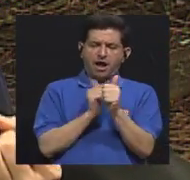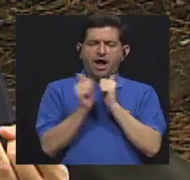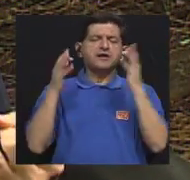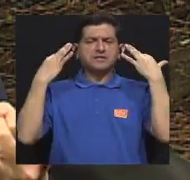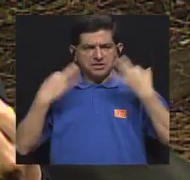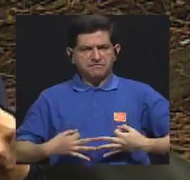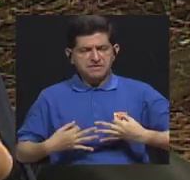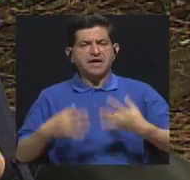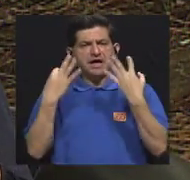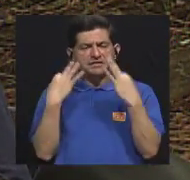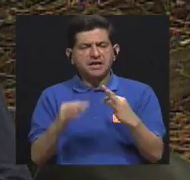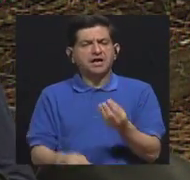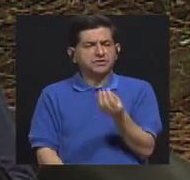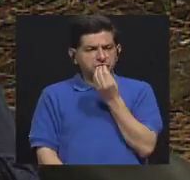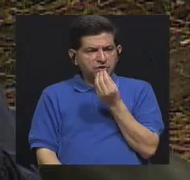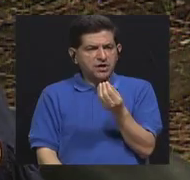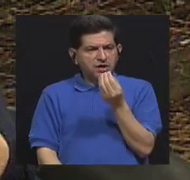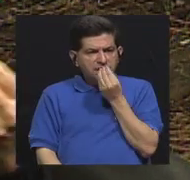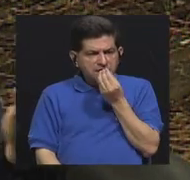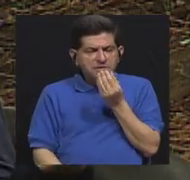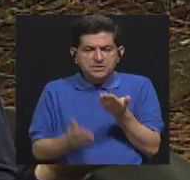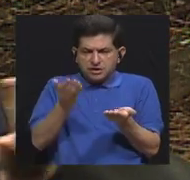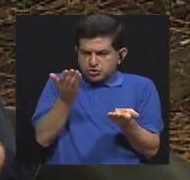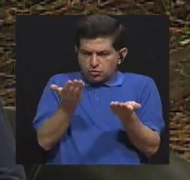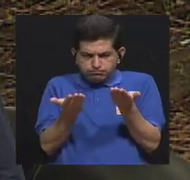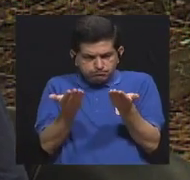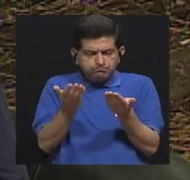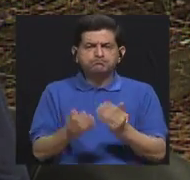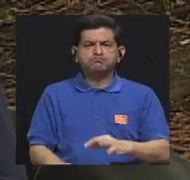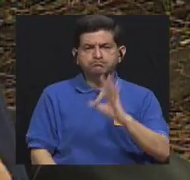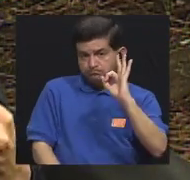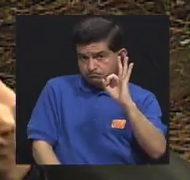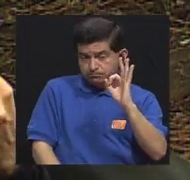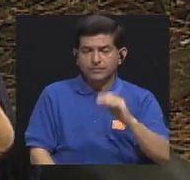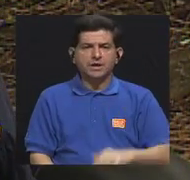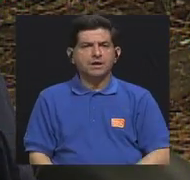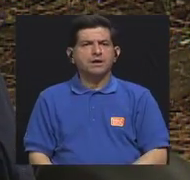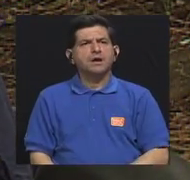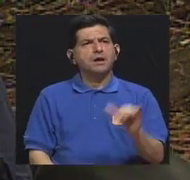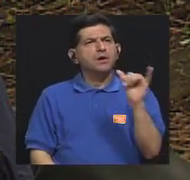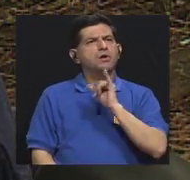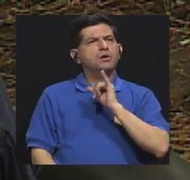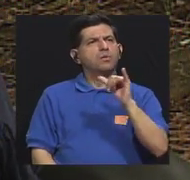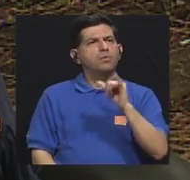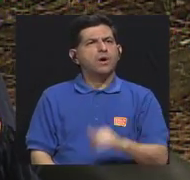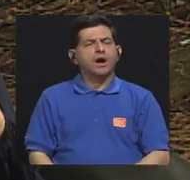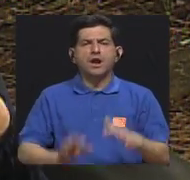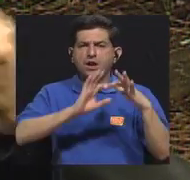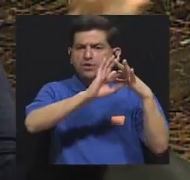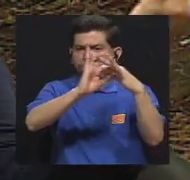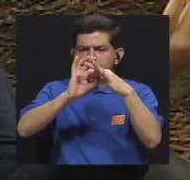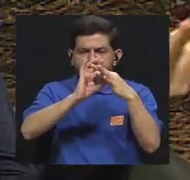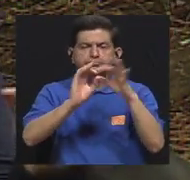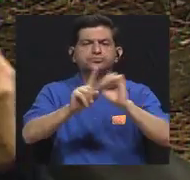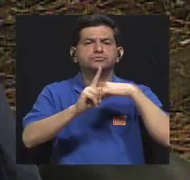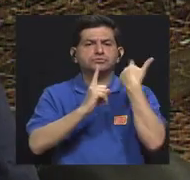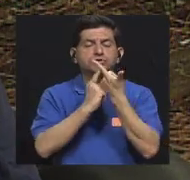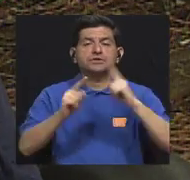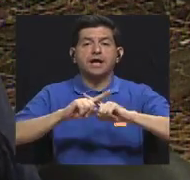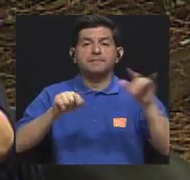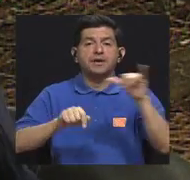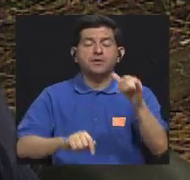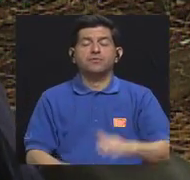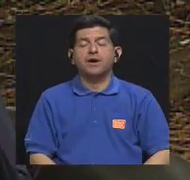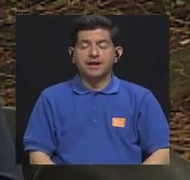hago ejercicios, trato de llevar una dieta pues equilibrada, tener también cierta relación